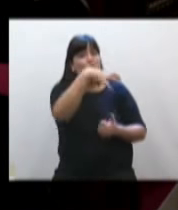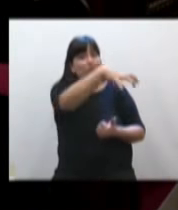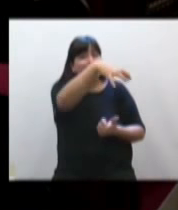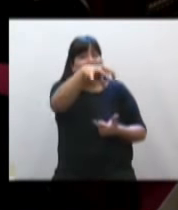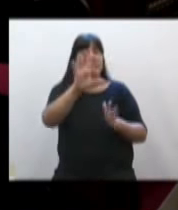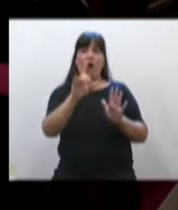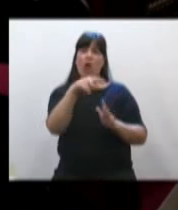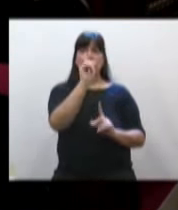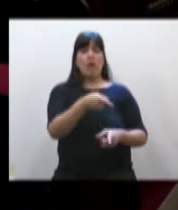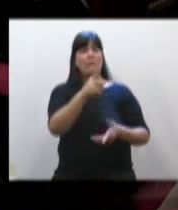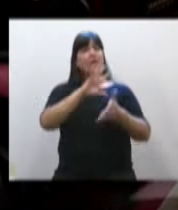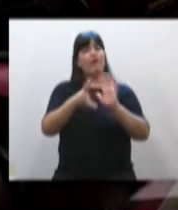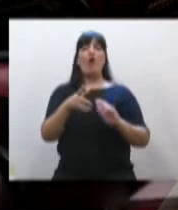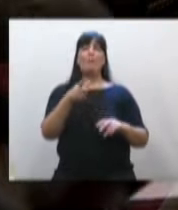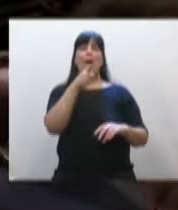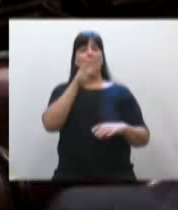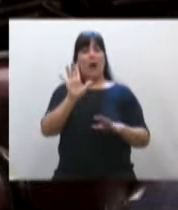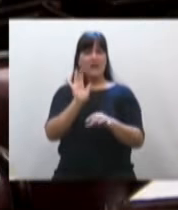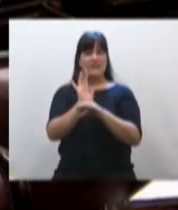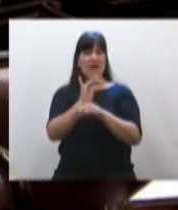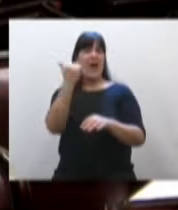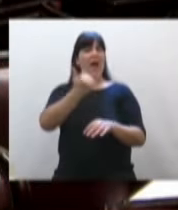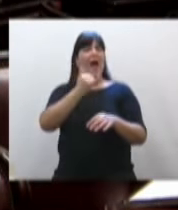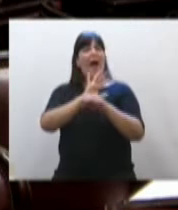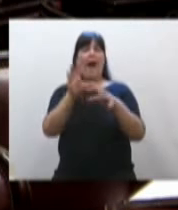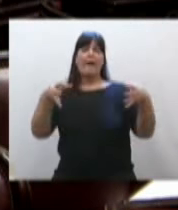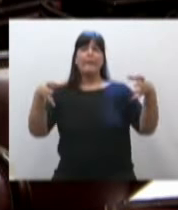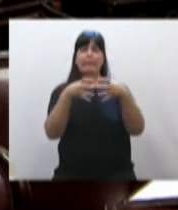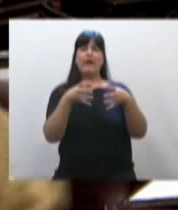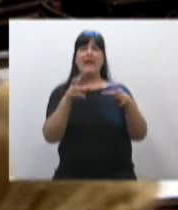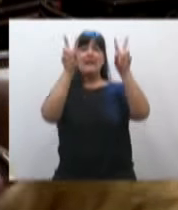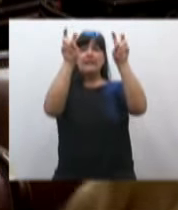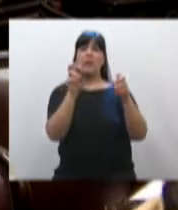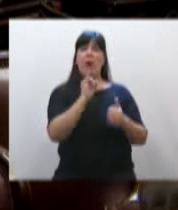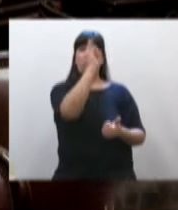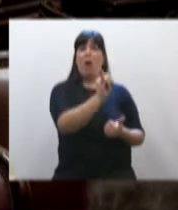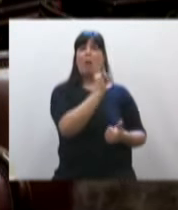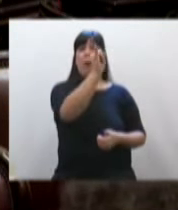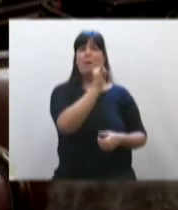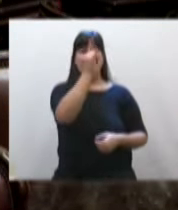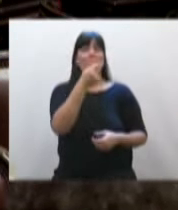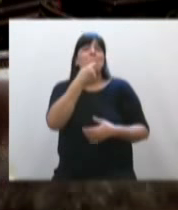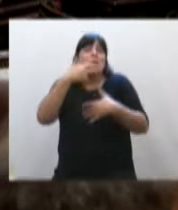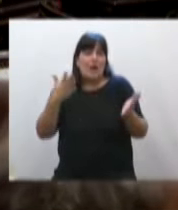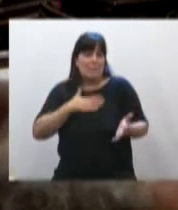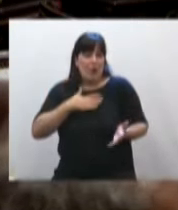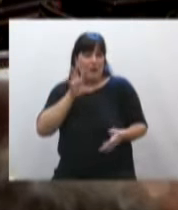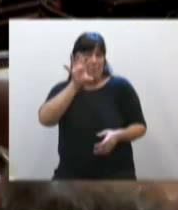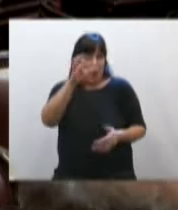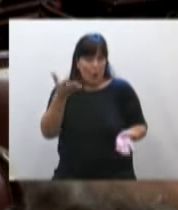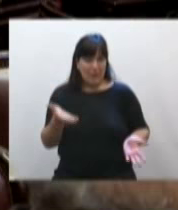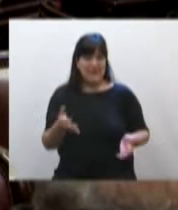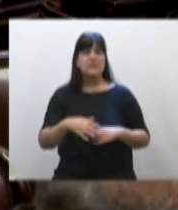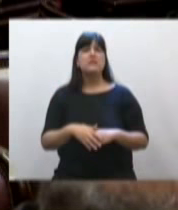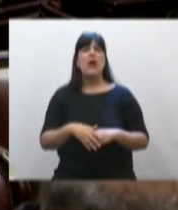caso parecería ser que tienen un fundamento y por otro lado han tirado, o por lo menos se ha corrido a una cuestión más filosófica y religiosa